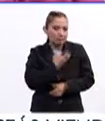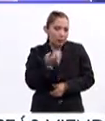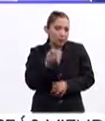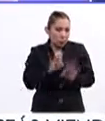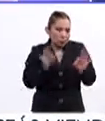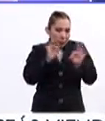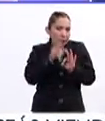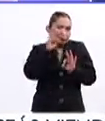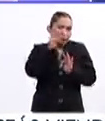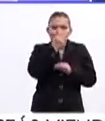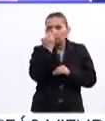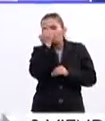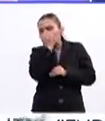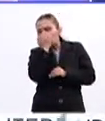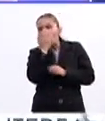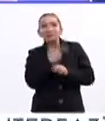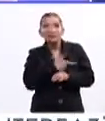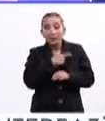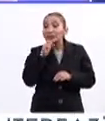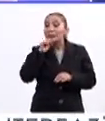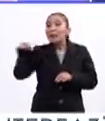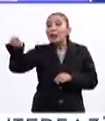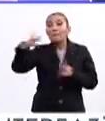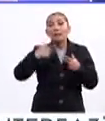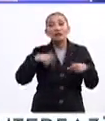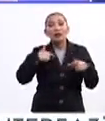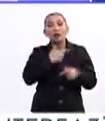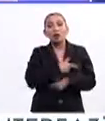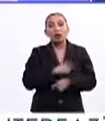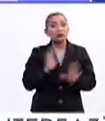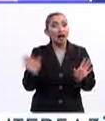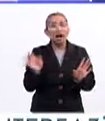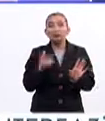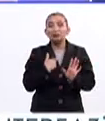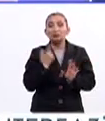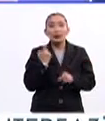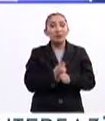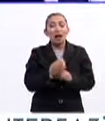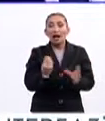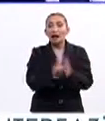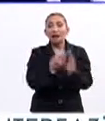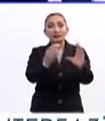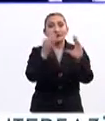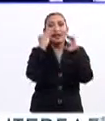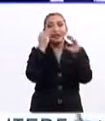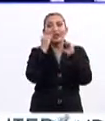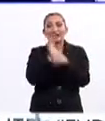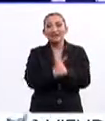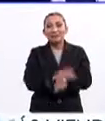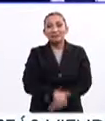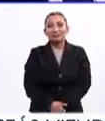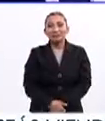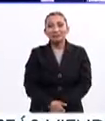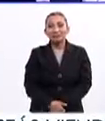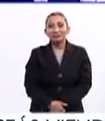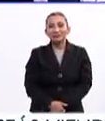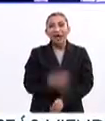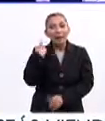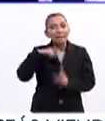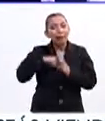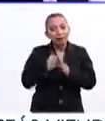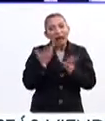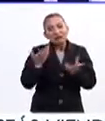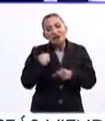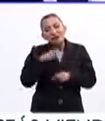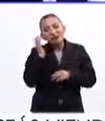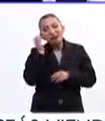es importante, pero es que le guste a la gente al final de cuentas. Pues ya con eso tuvimos nuestra primera clase de cinematografía, que ya podemos empezar a